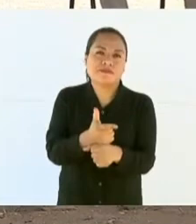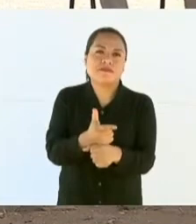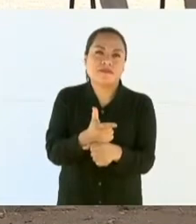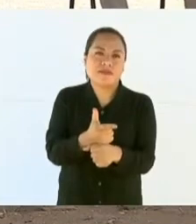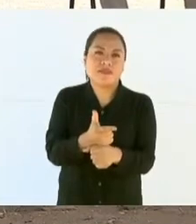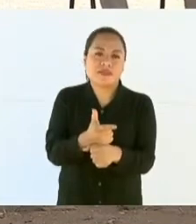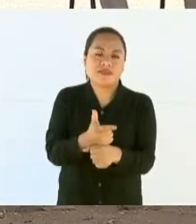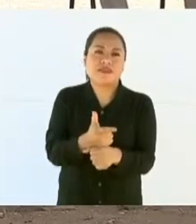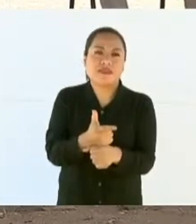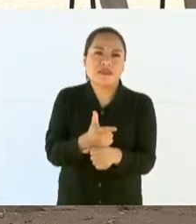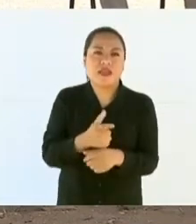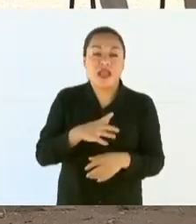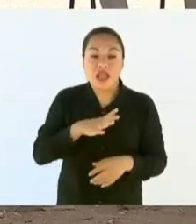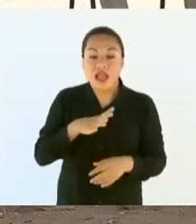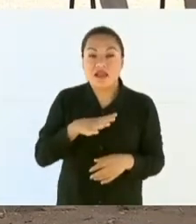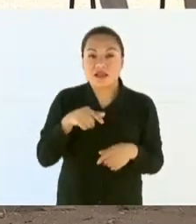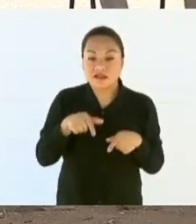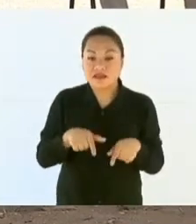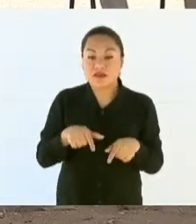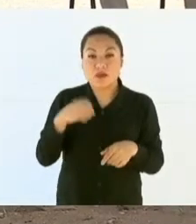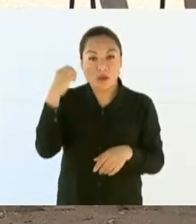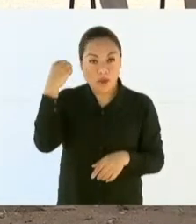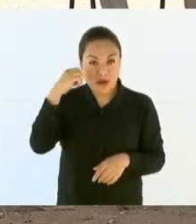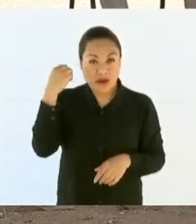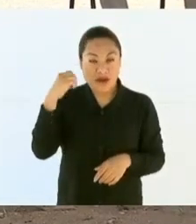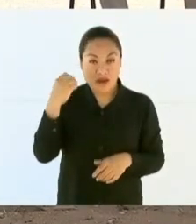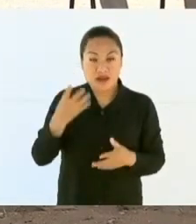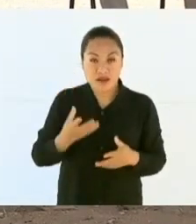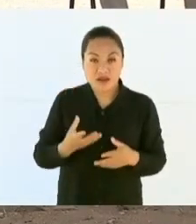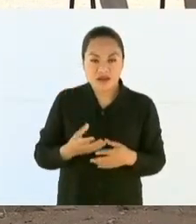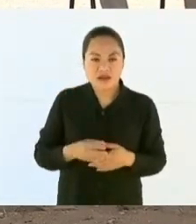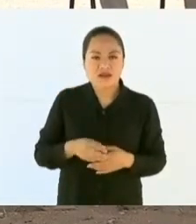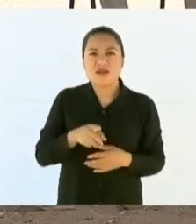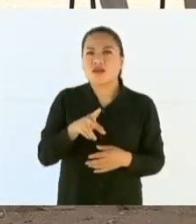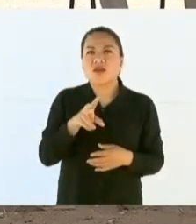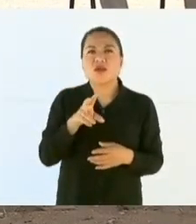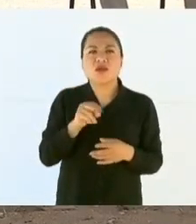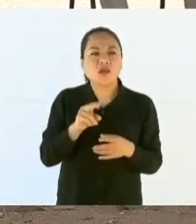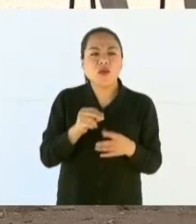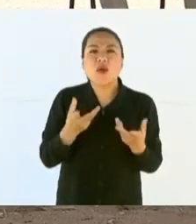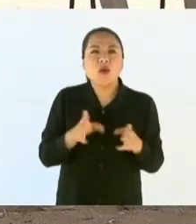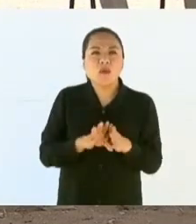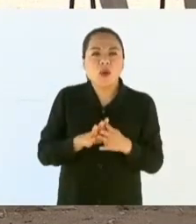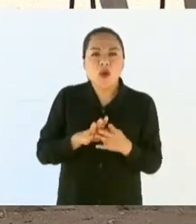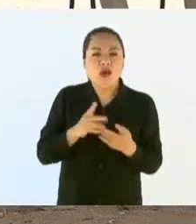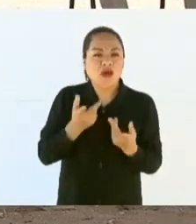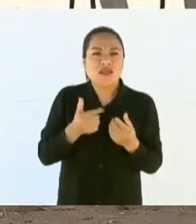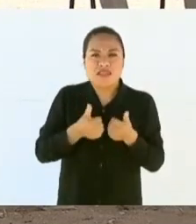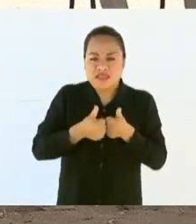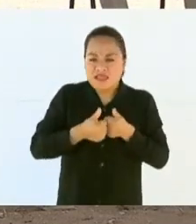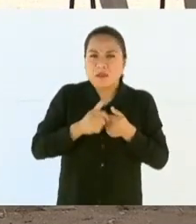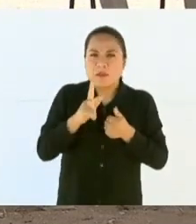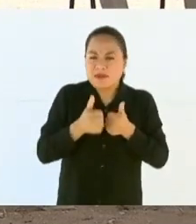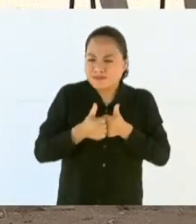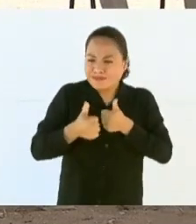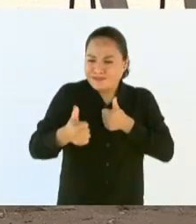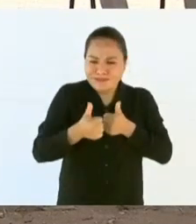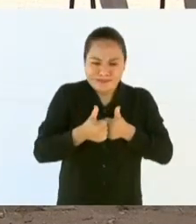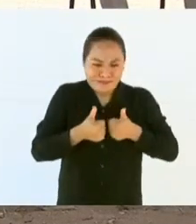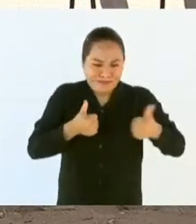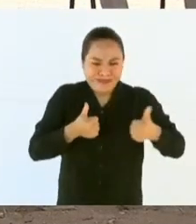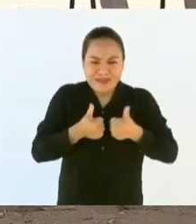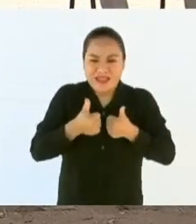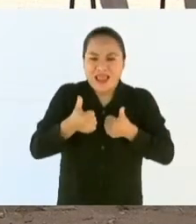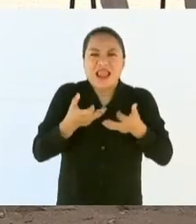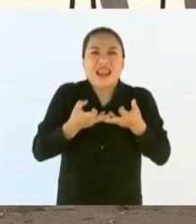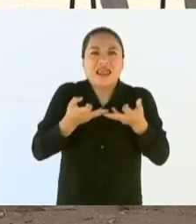es que aquí en Oaxaca no se fraccionó la tierra, no se